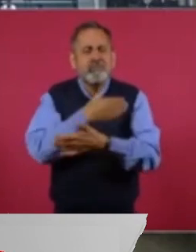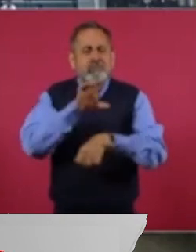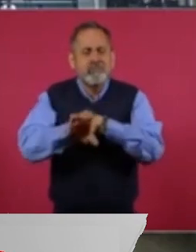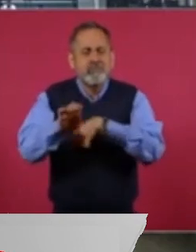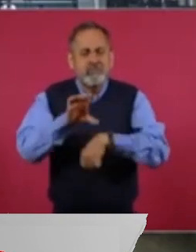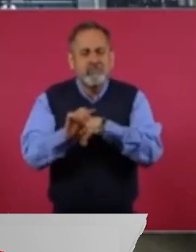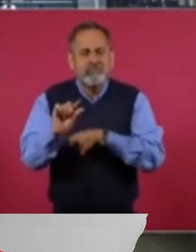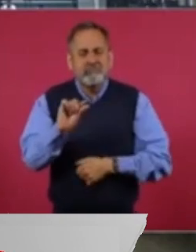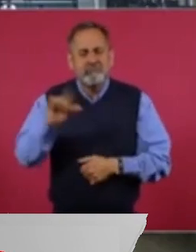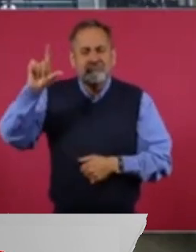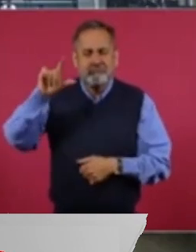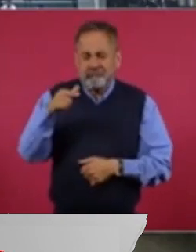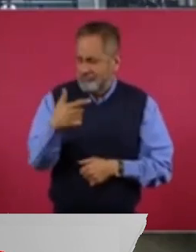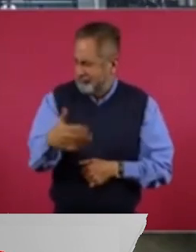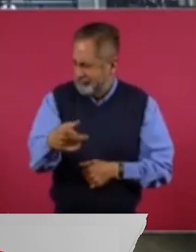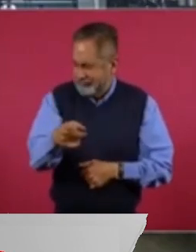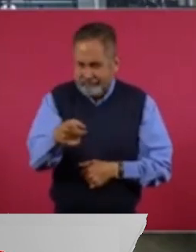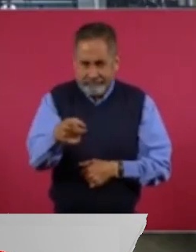famoso,